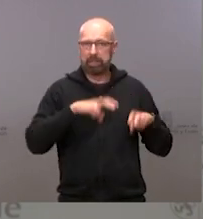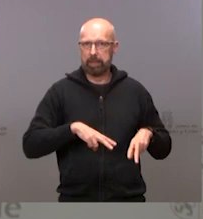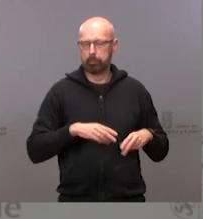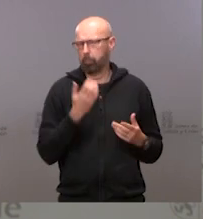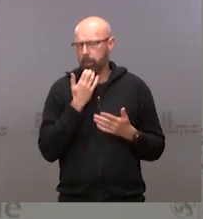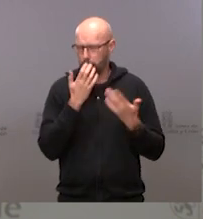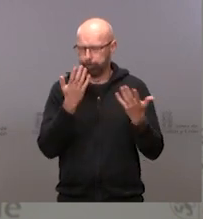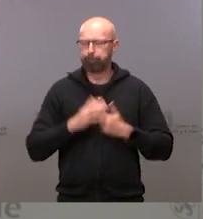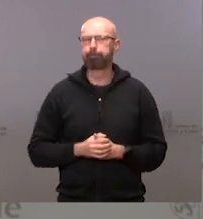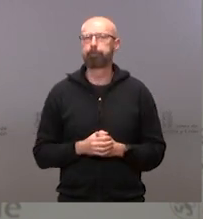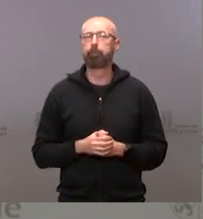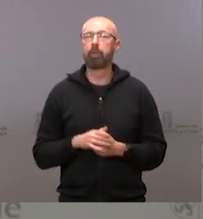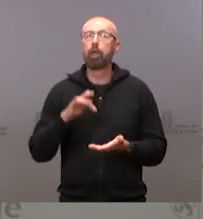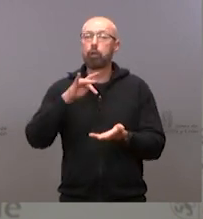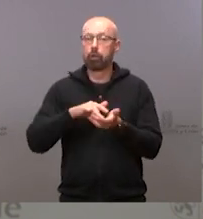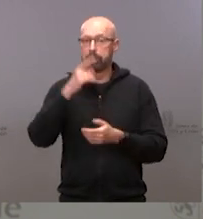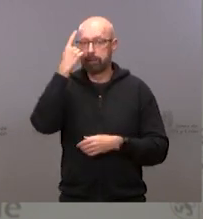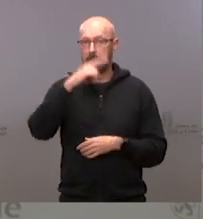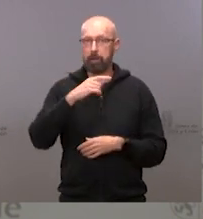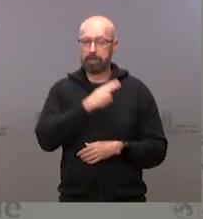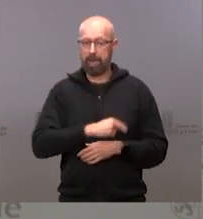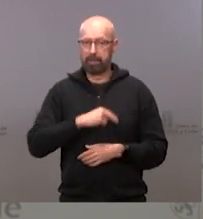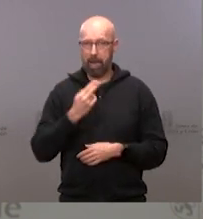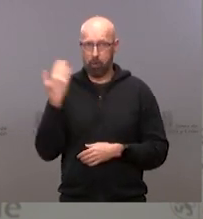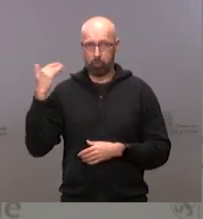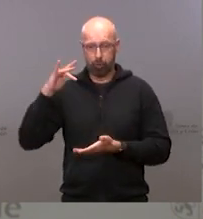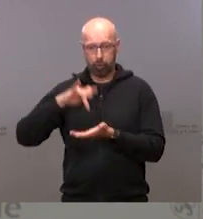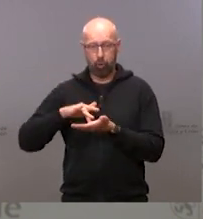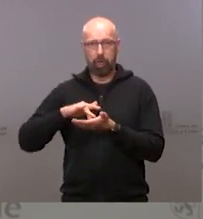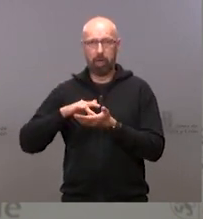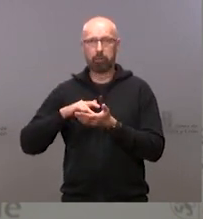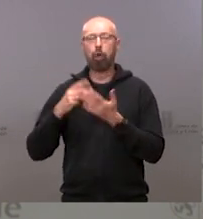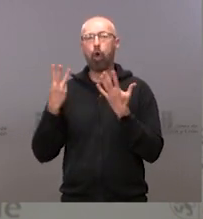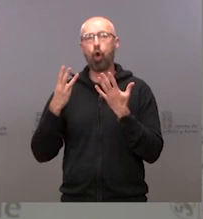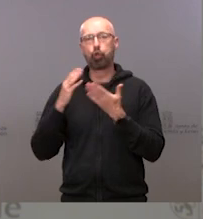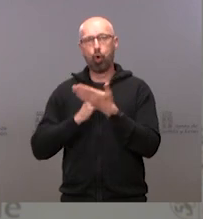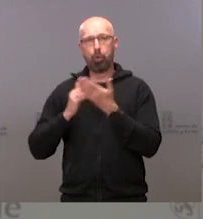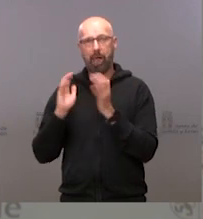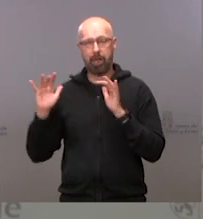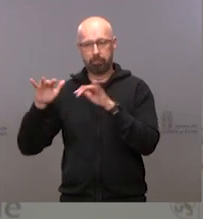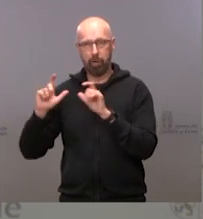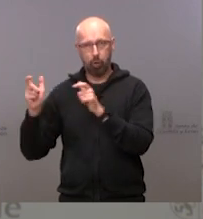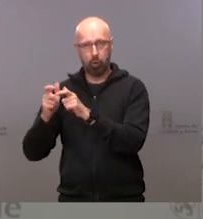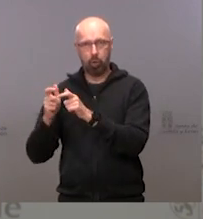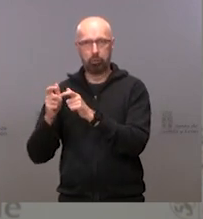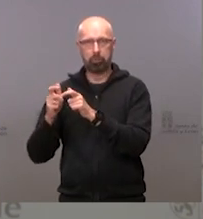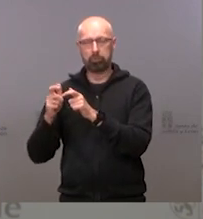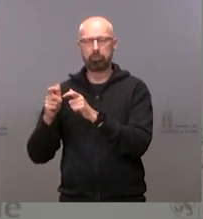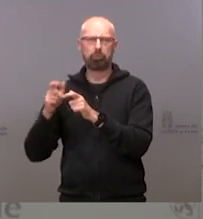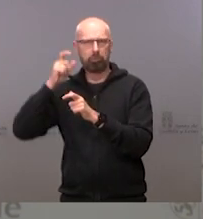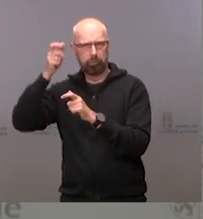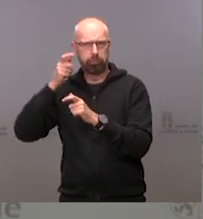en santiago saben ustedes que nos reunimos 8 comunidades autónomas durante cerca de un mes estuvimos